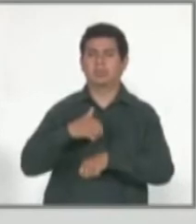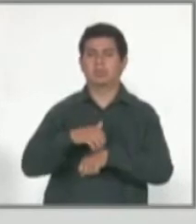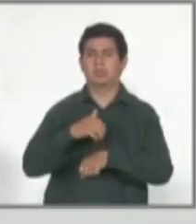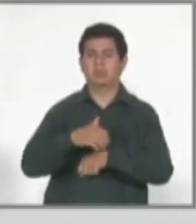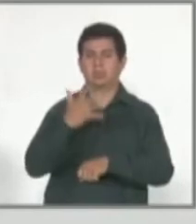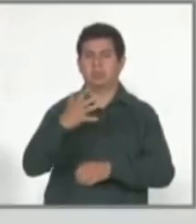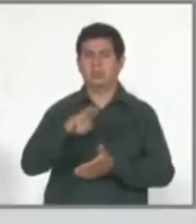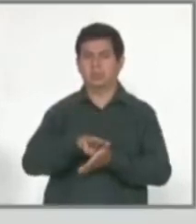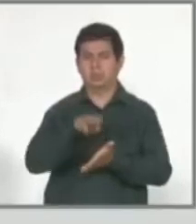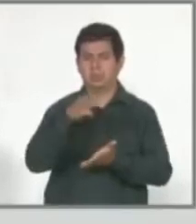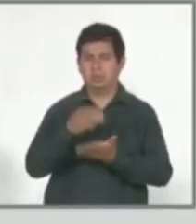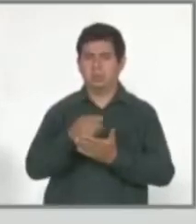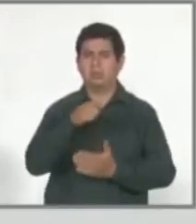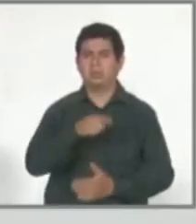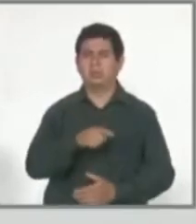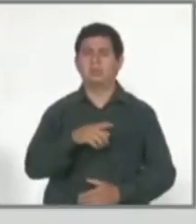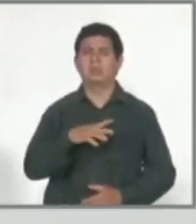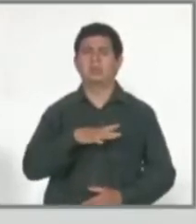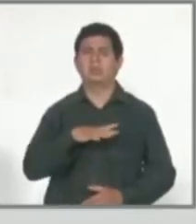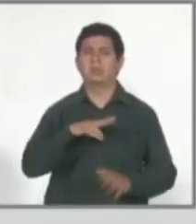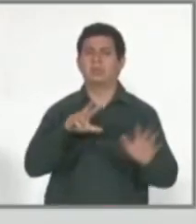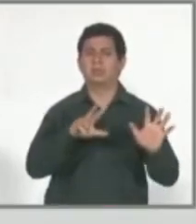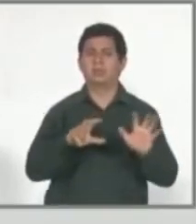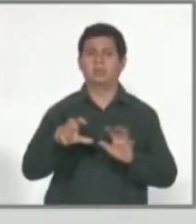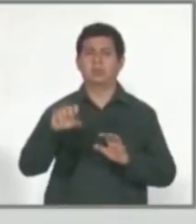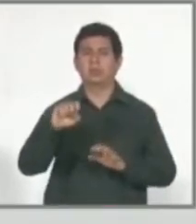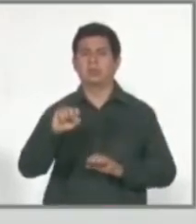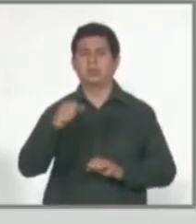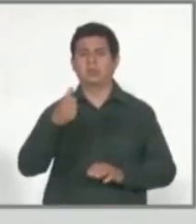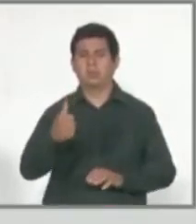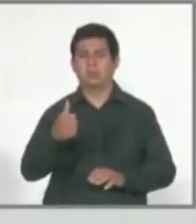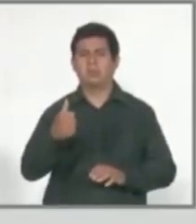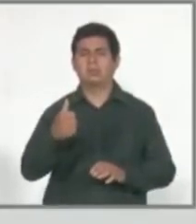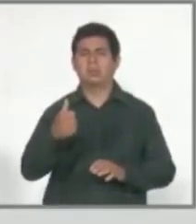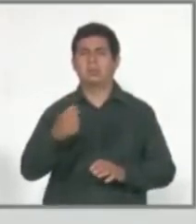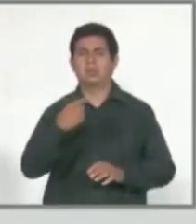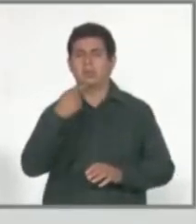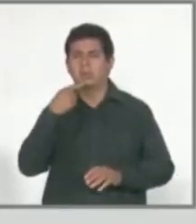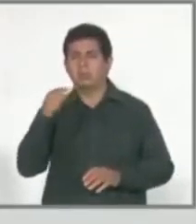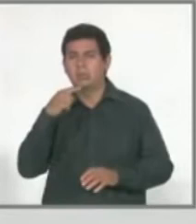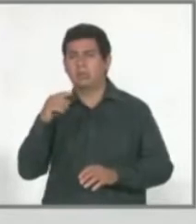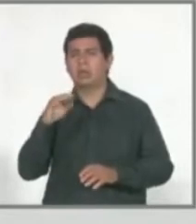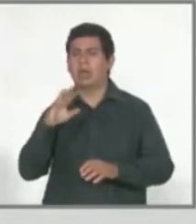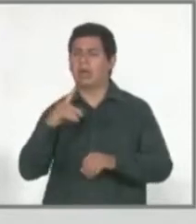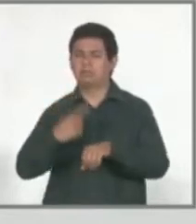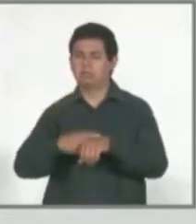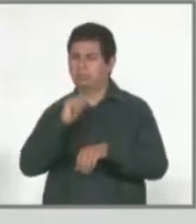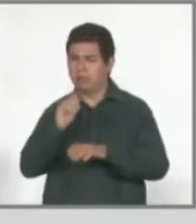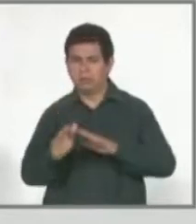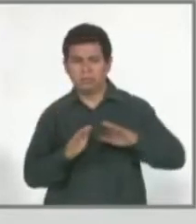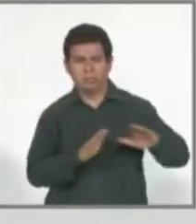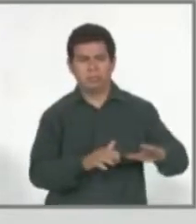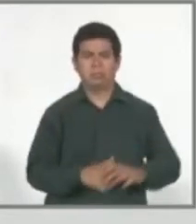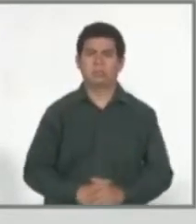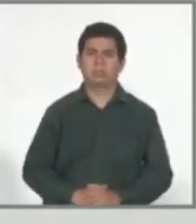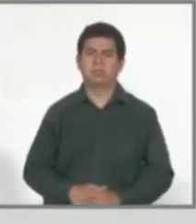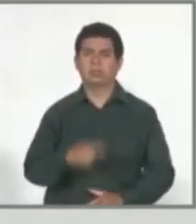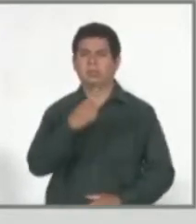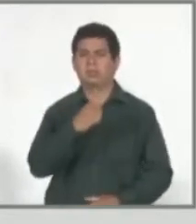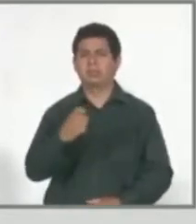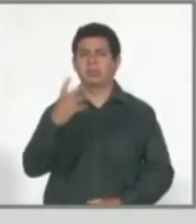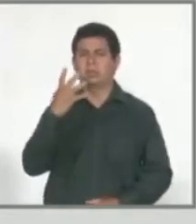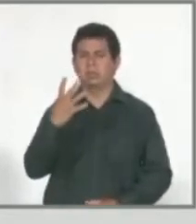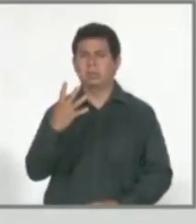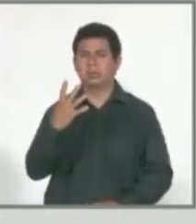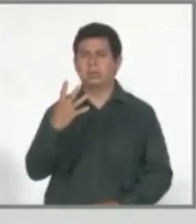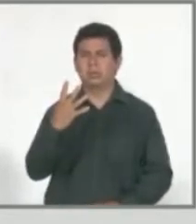mixteca tenemos 866 casos reportados como negativos 104